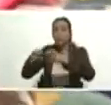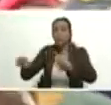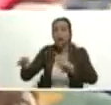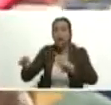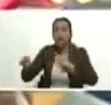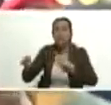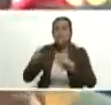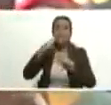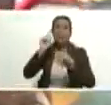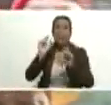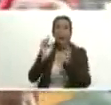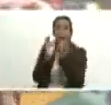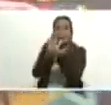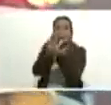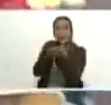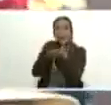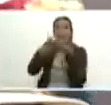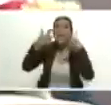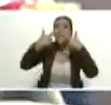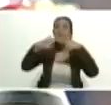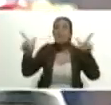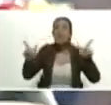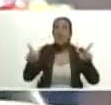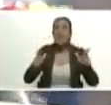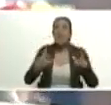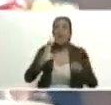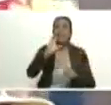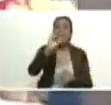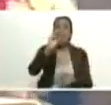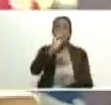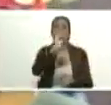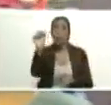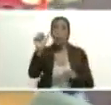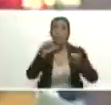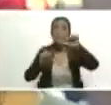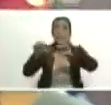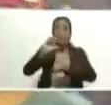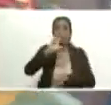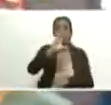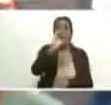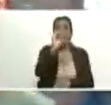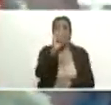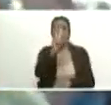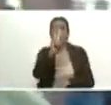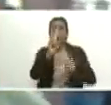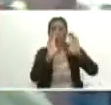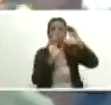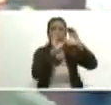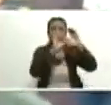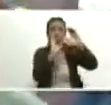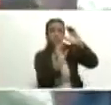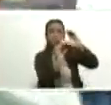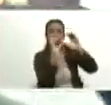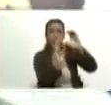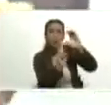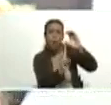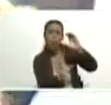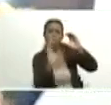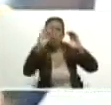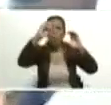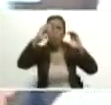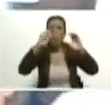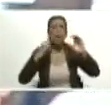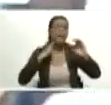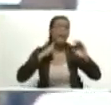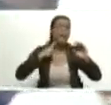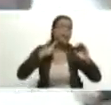debe desgasificar para que libere todo el CO2 y así poder no sentir esas notas de ácida en